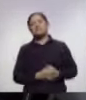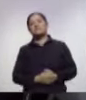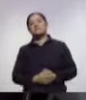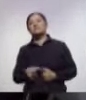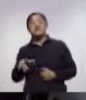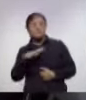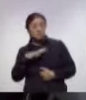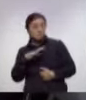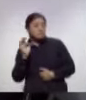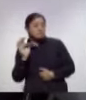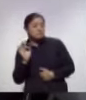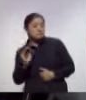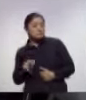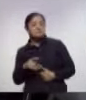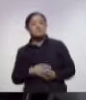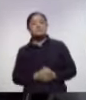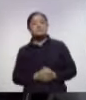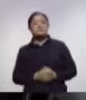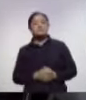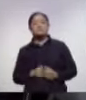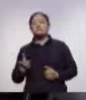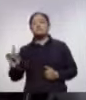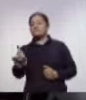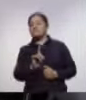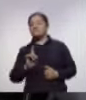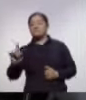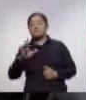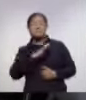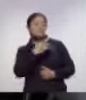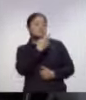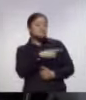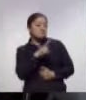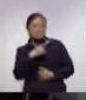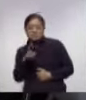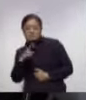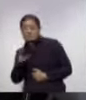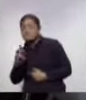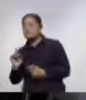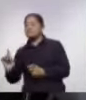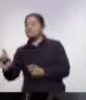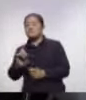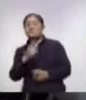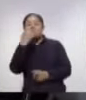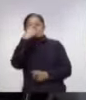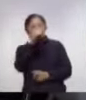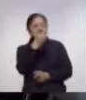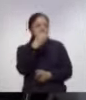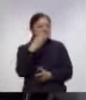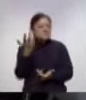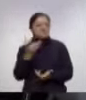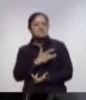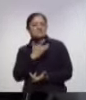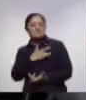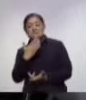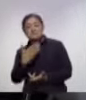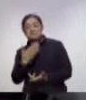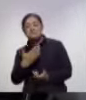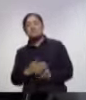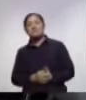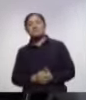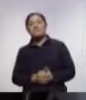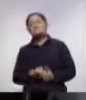¿habrá algo alrededor? Vamos, están los restaurantes, está para comer, para pasar un buen rato, claro, en